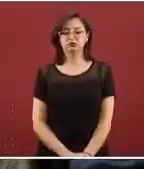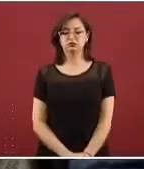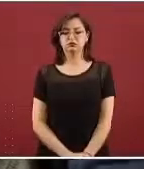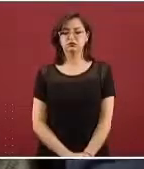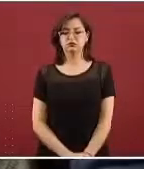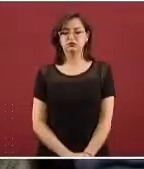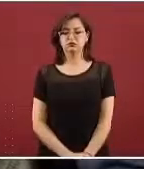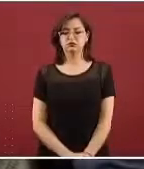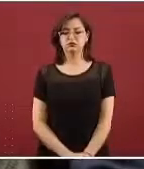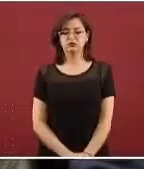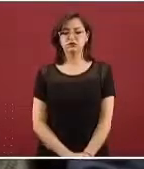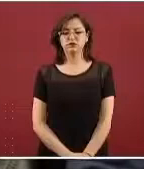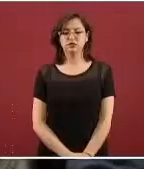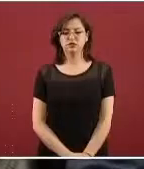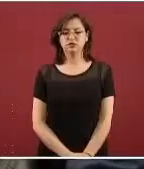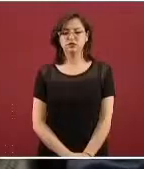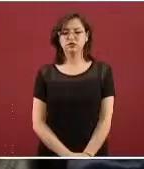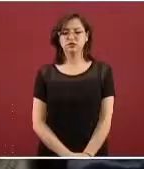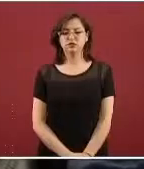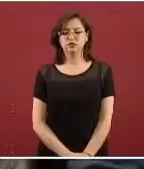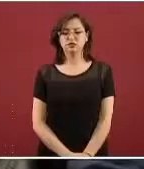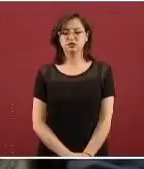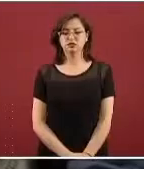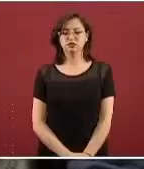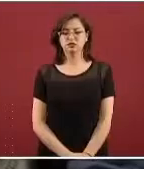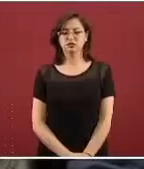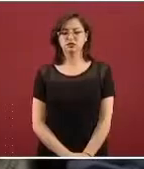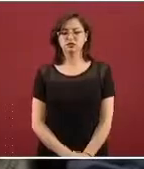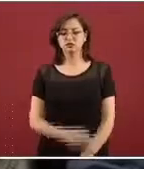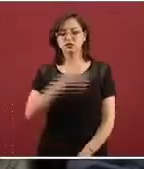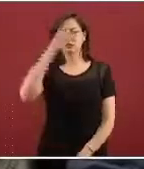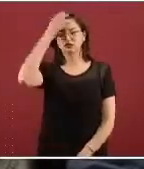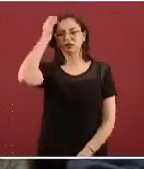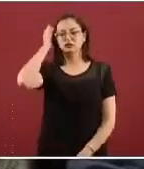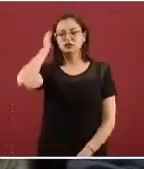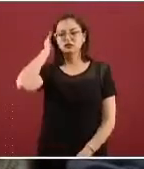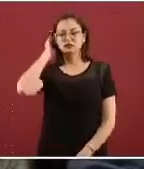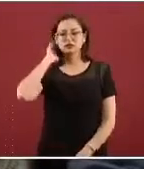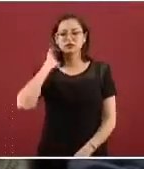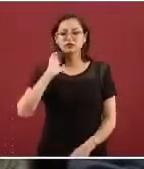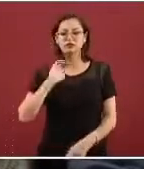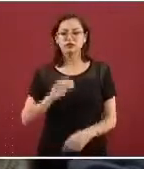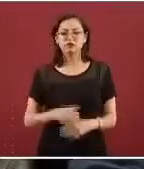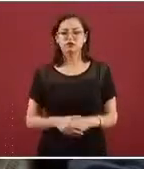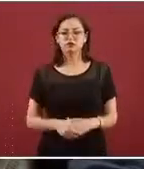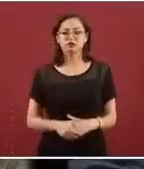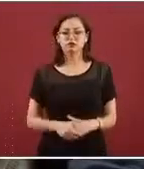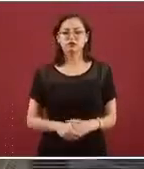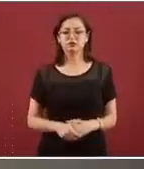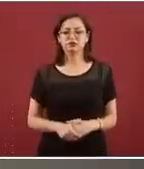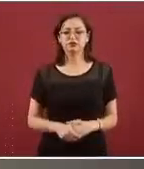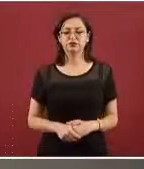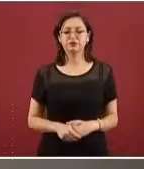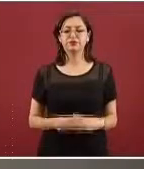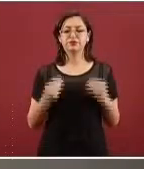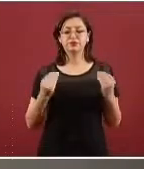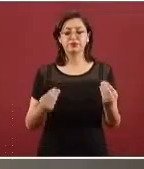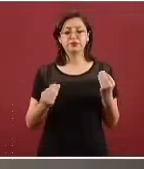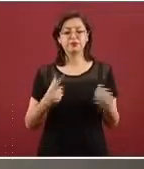cuánto personal de salud está infectado o se ha infectado de COVID y cuántos recuperados hay, por favor. Con mucho